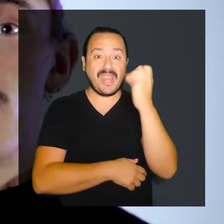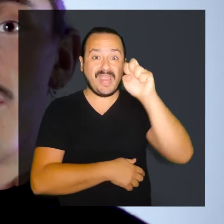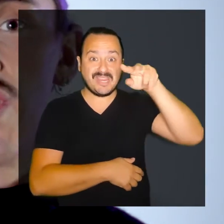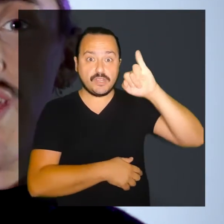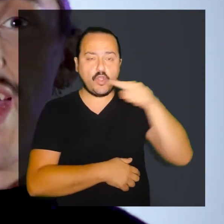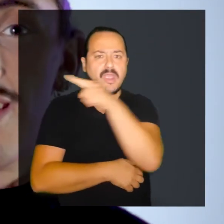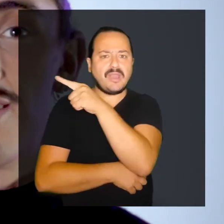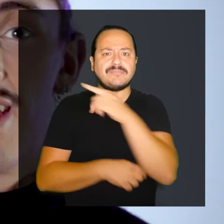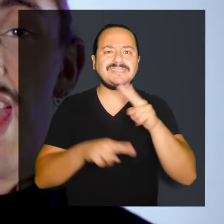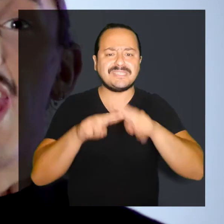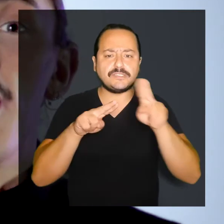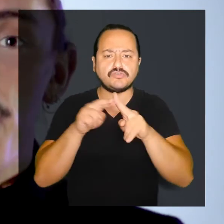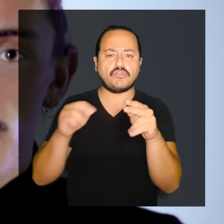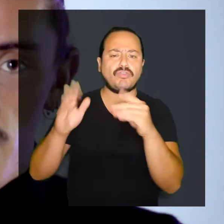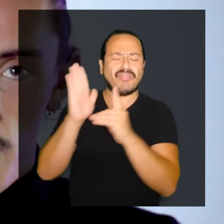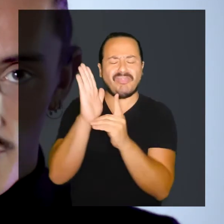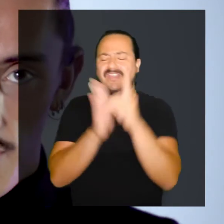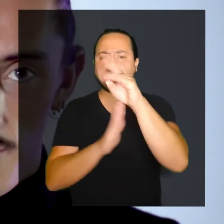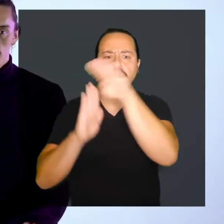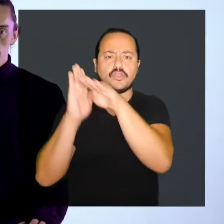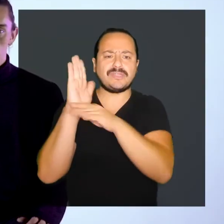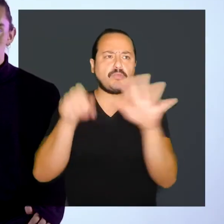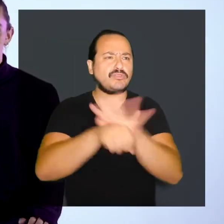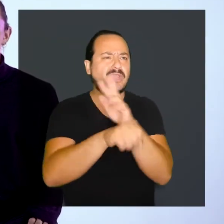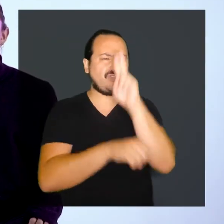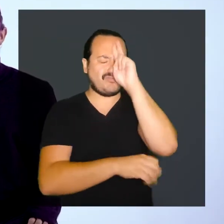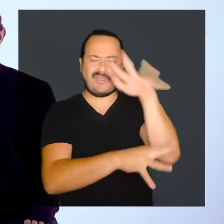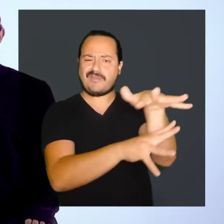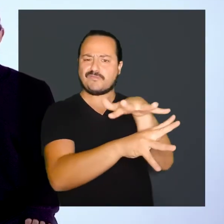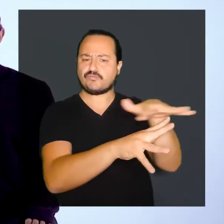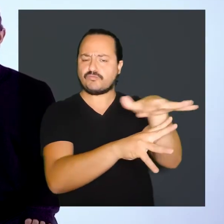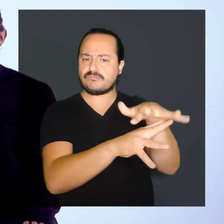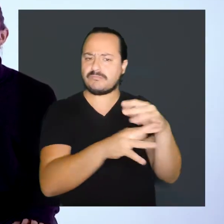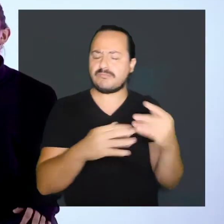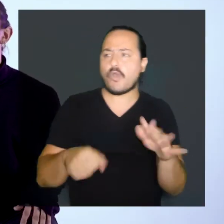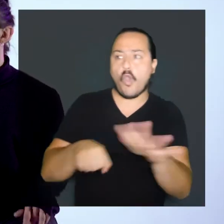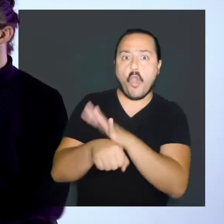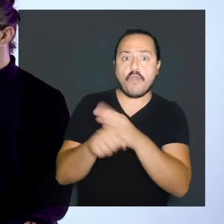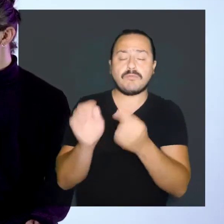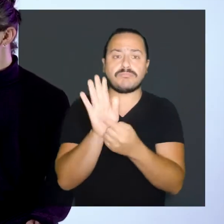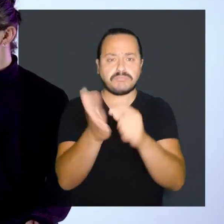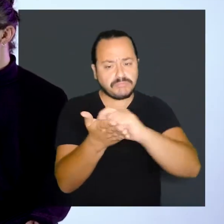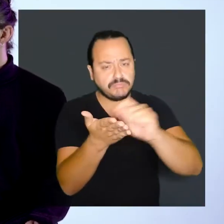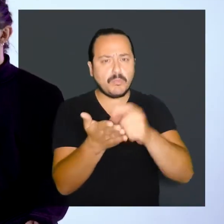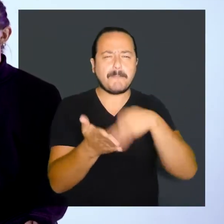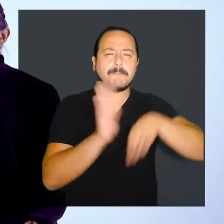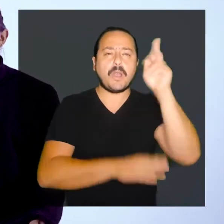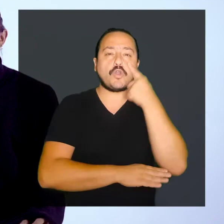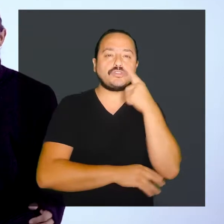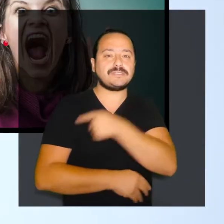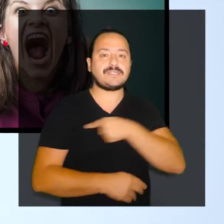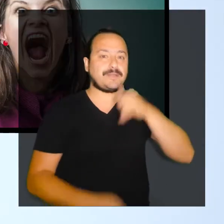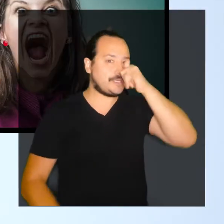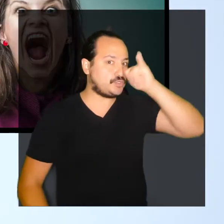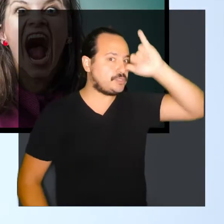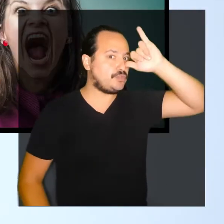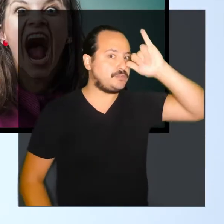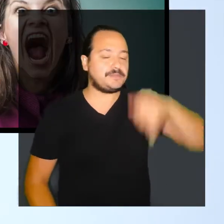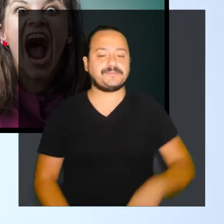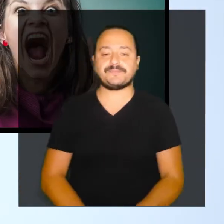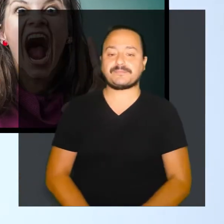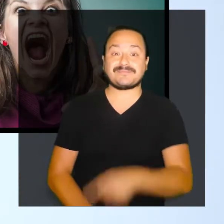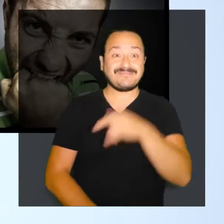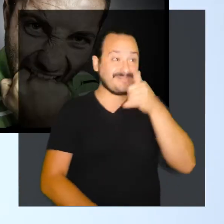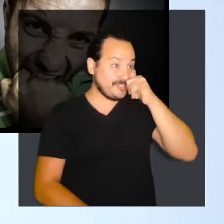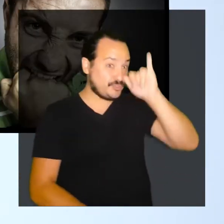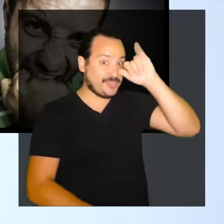más reconocida es El rinoceronte. En esta obra podemos ver cómo el ser humano comienza a alienarse de tal manera que